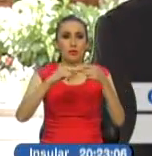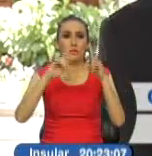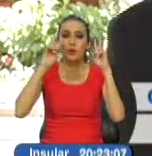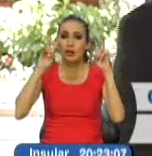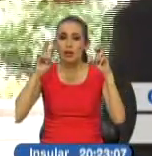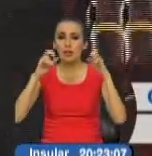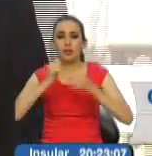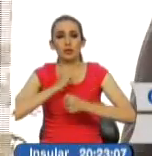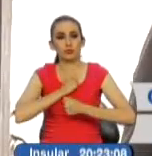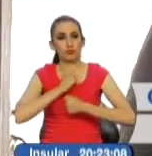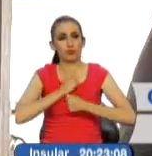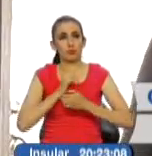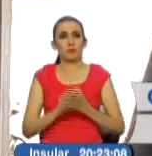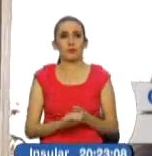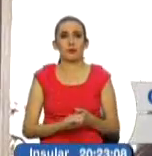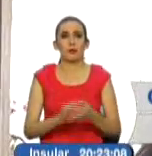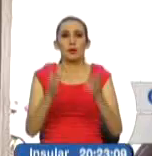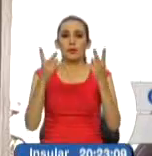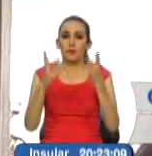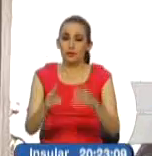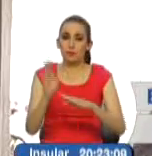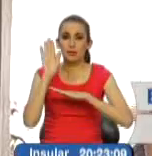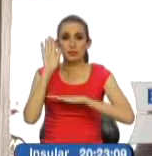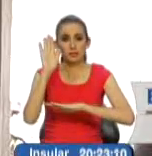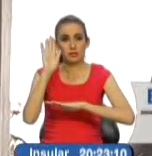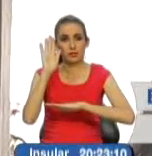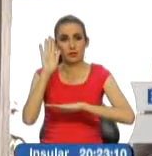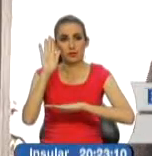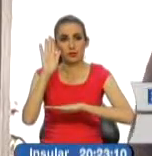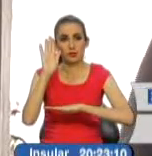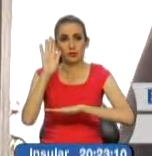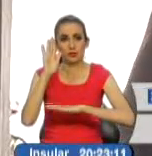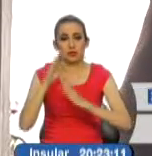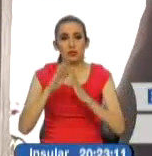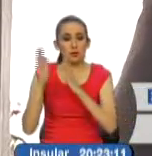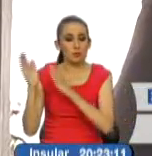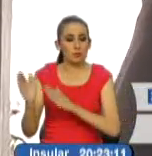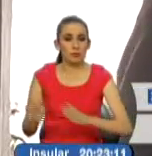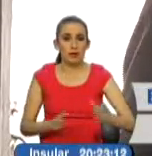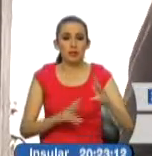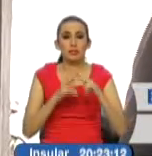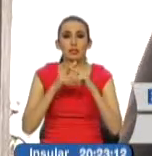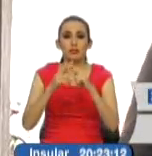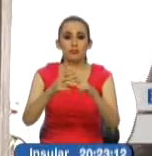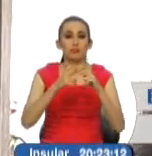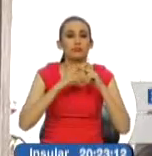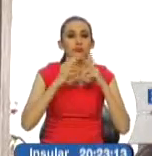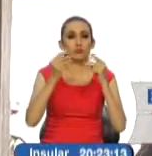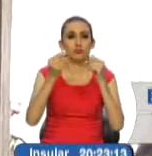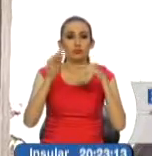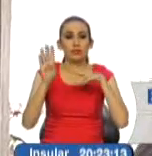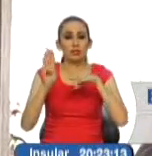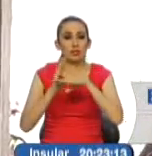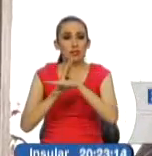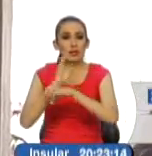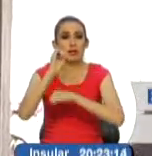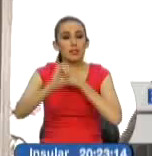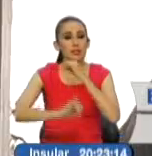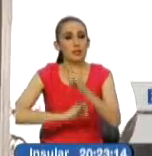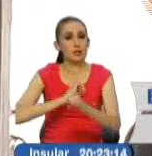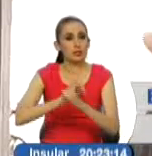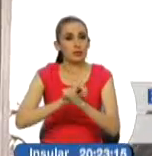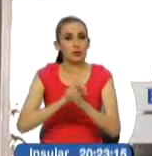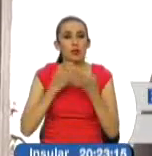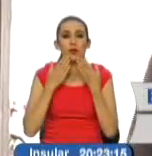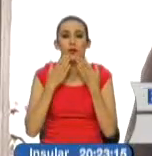la autonomía. También se ha comprometido con plantear una línea de crédito de manera internacional para